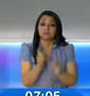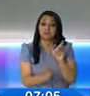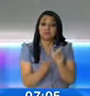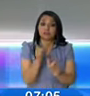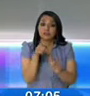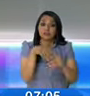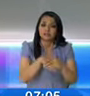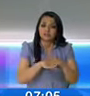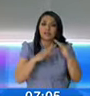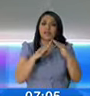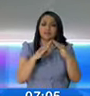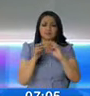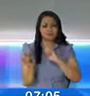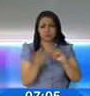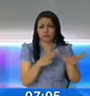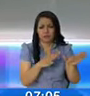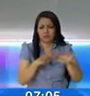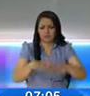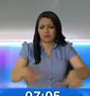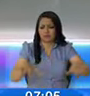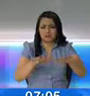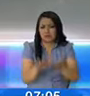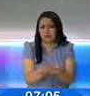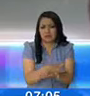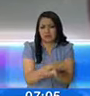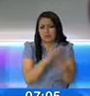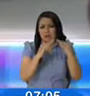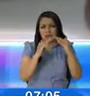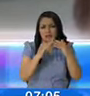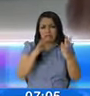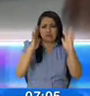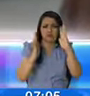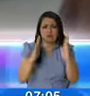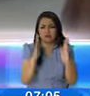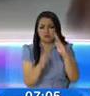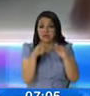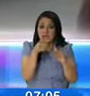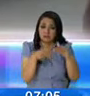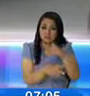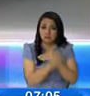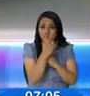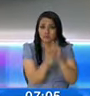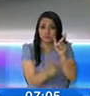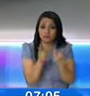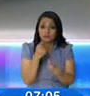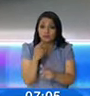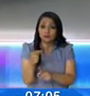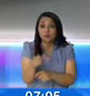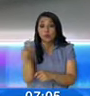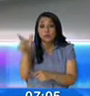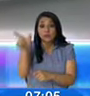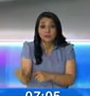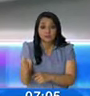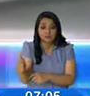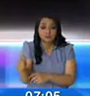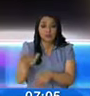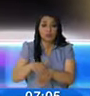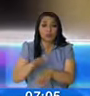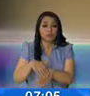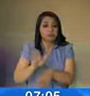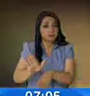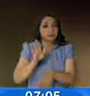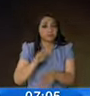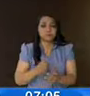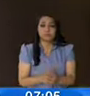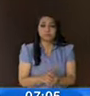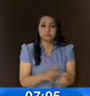sido quemaduras provocadas porque había habido como algún incendio en su vivienda, ¿no? Fueron